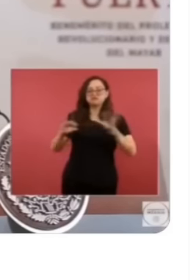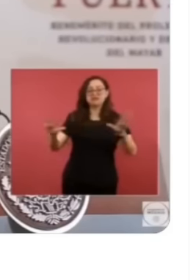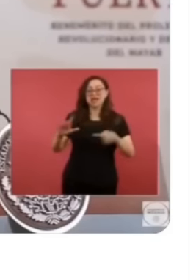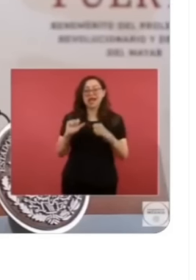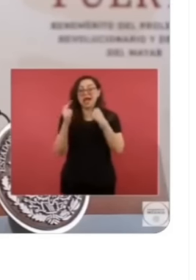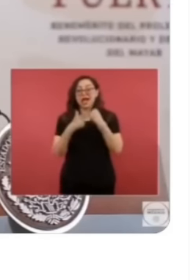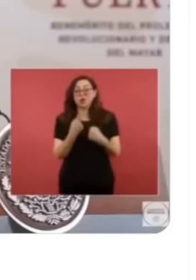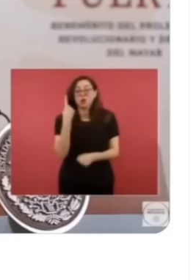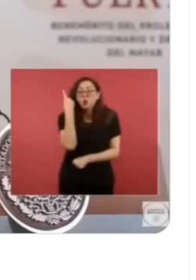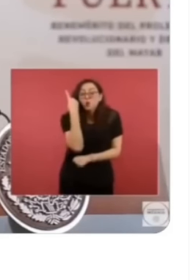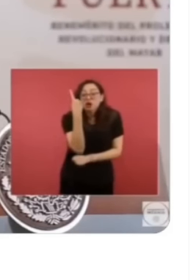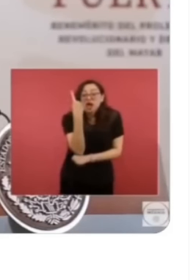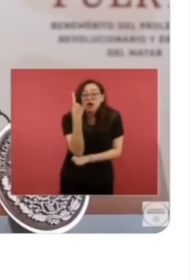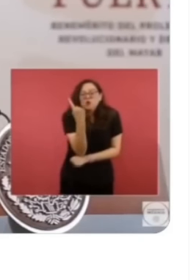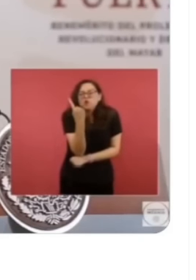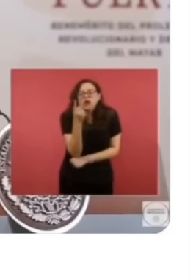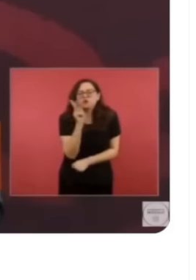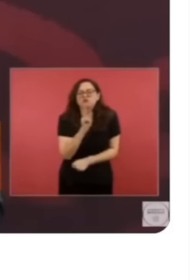Una sola prueba.